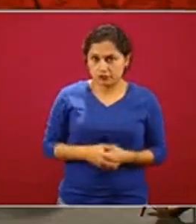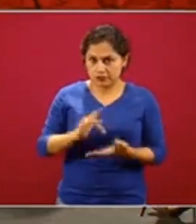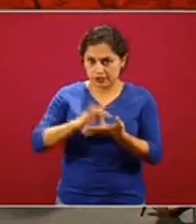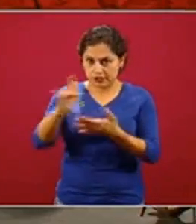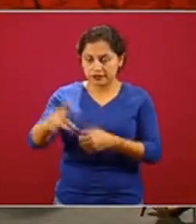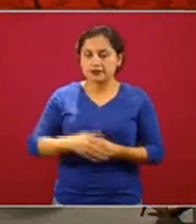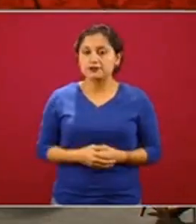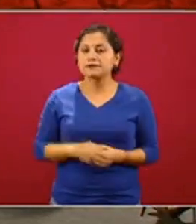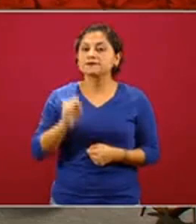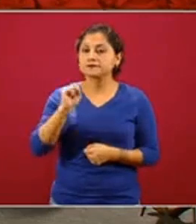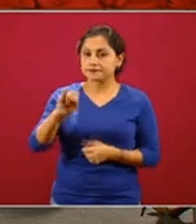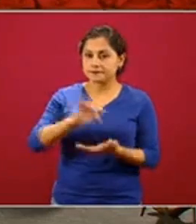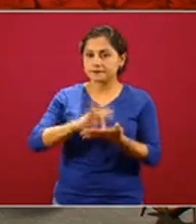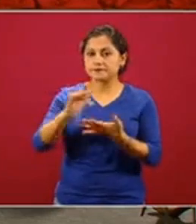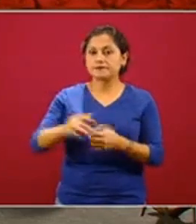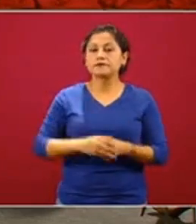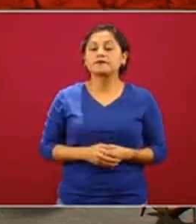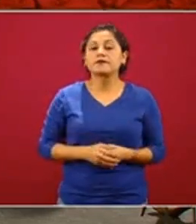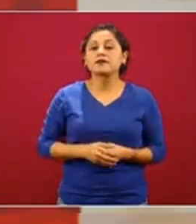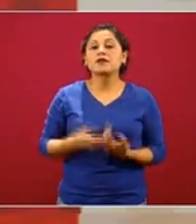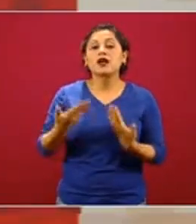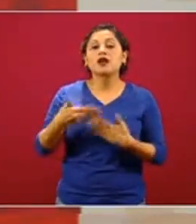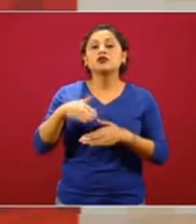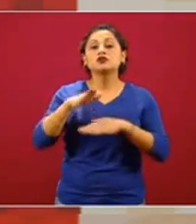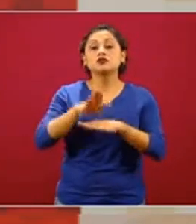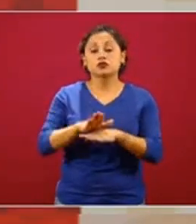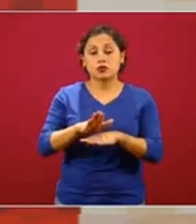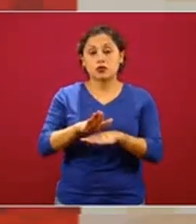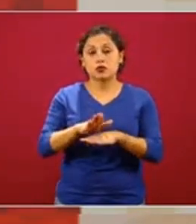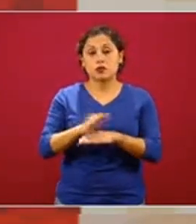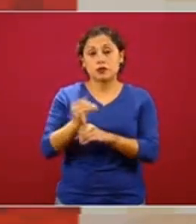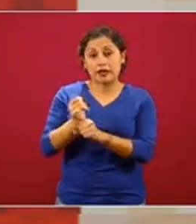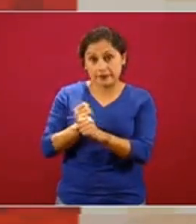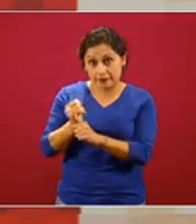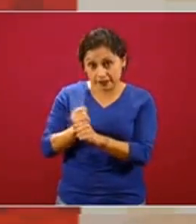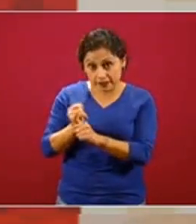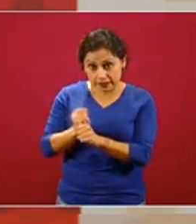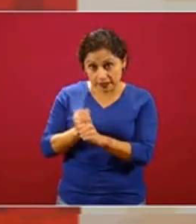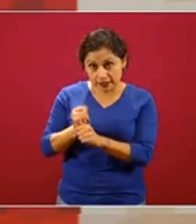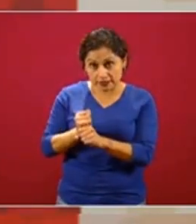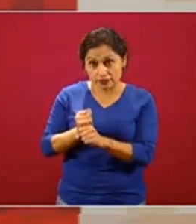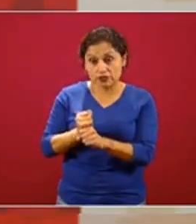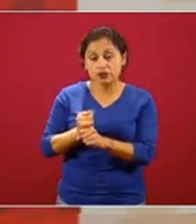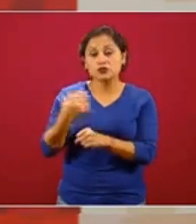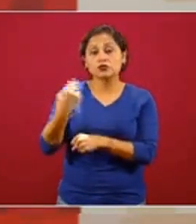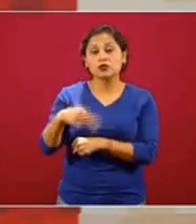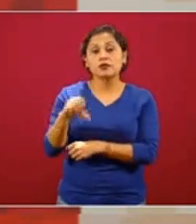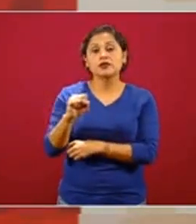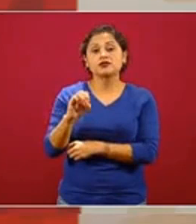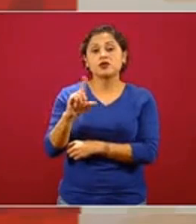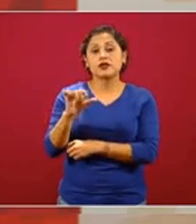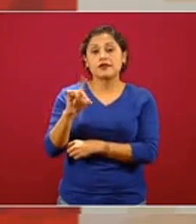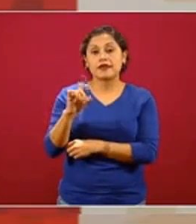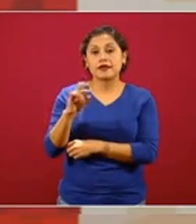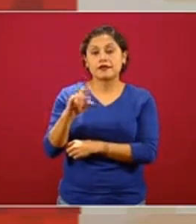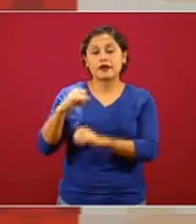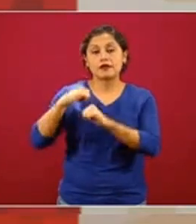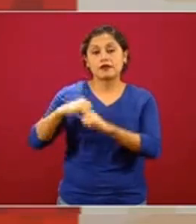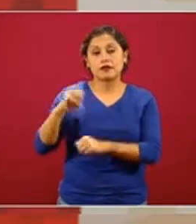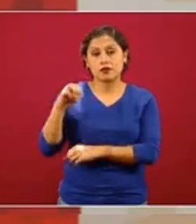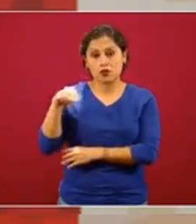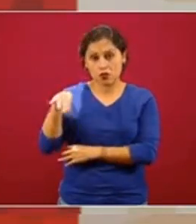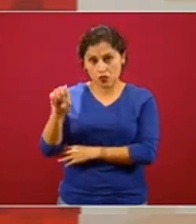Bianca. Sobre la reanudación del ensayo Solidaridad que coordina la Organización Mundial de la